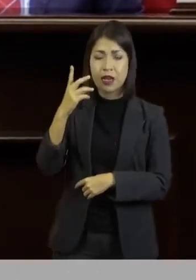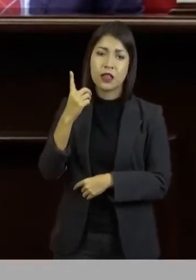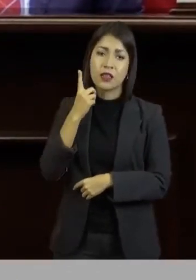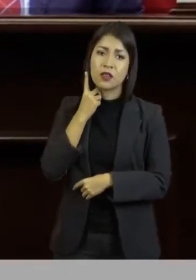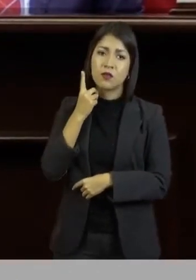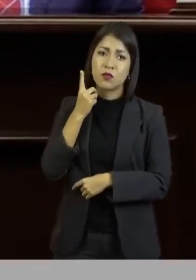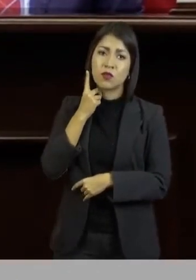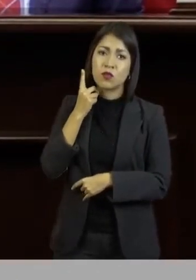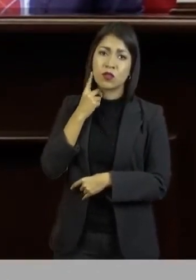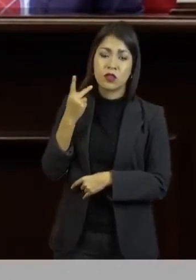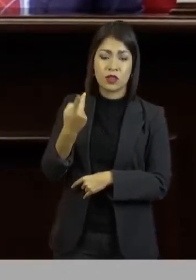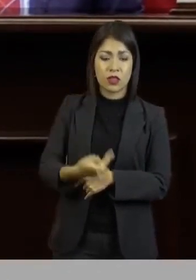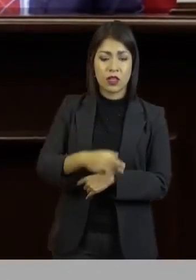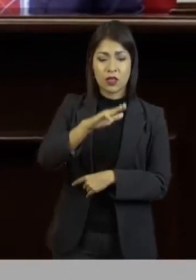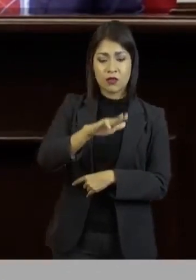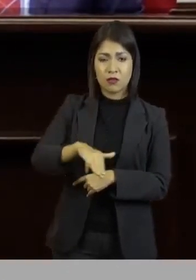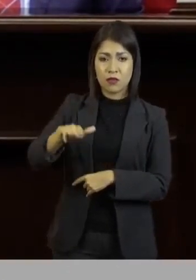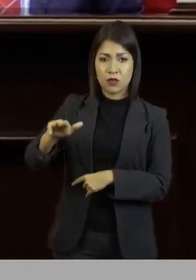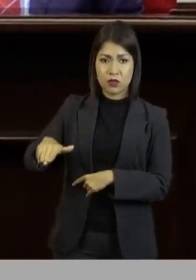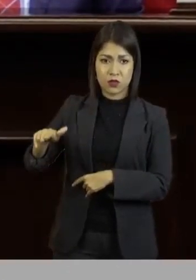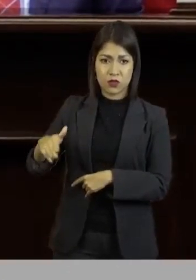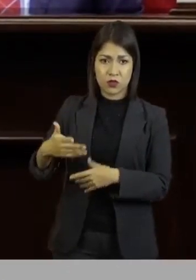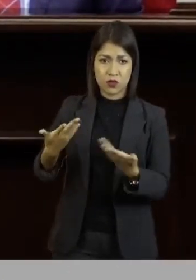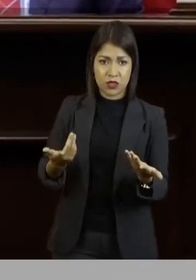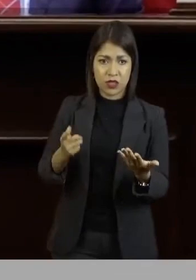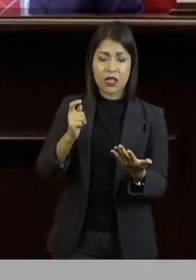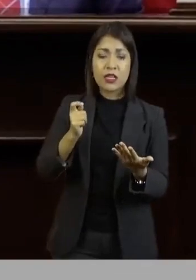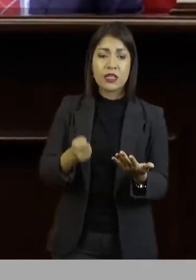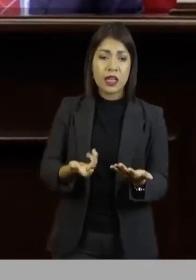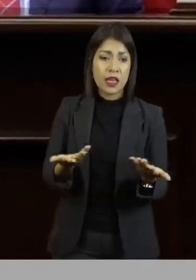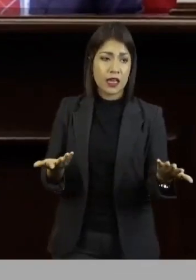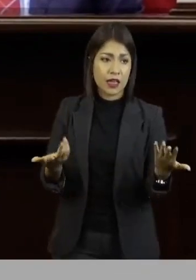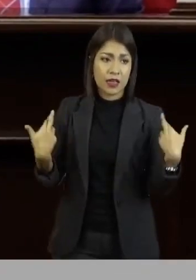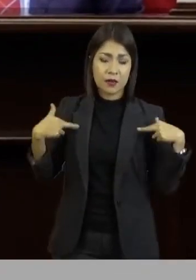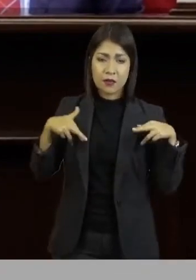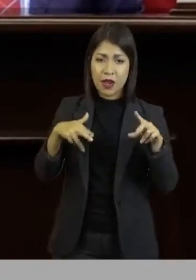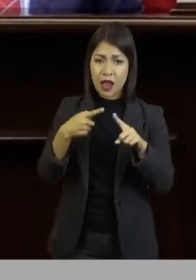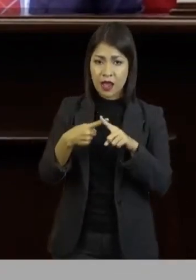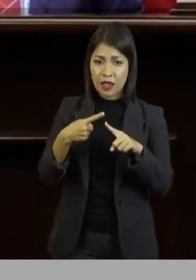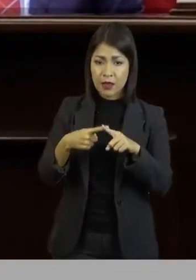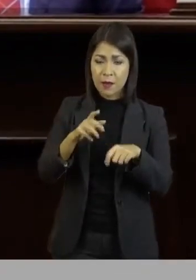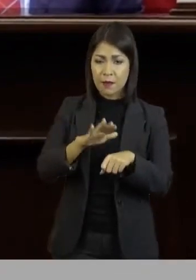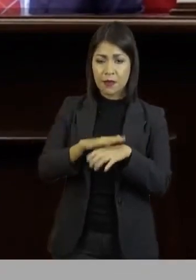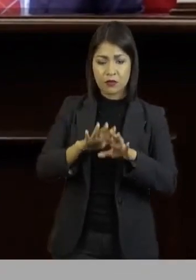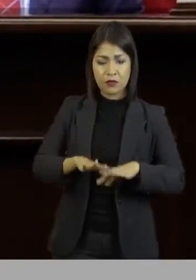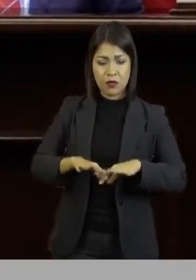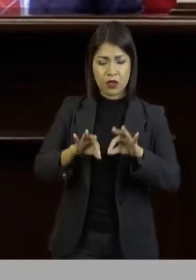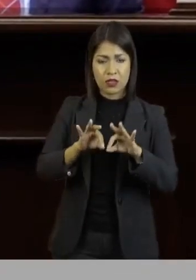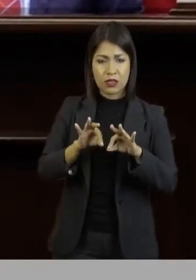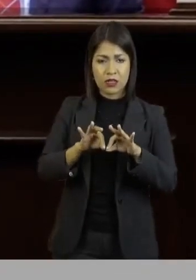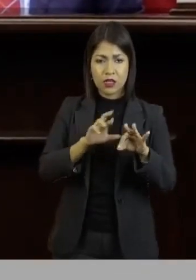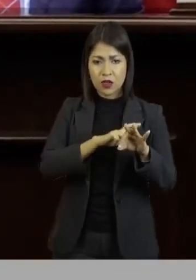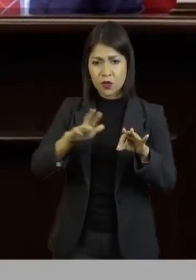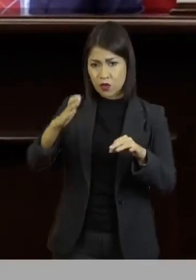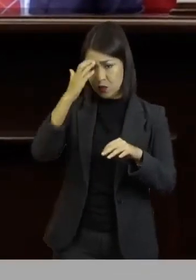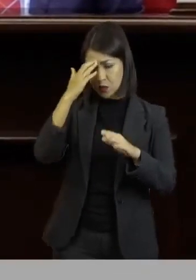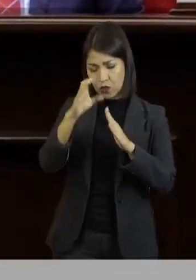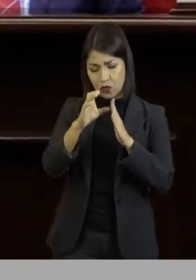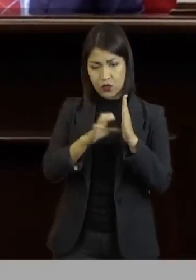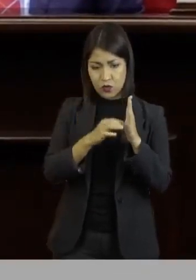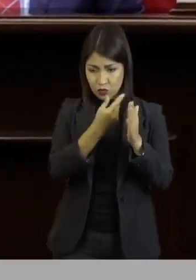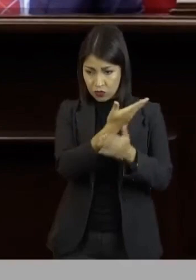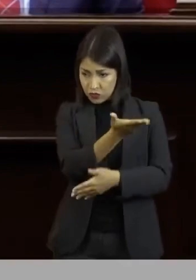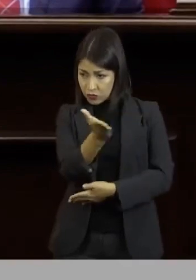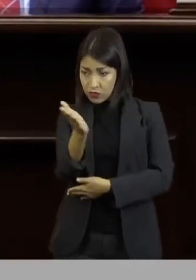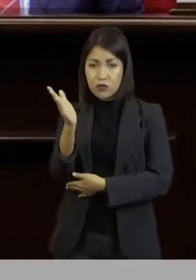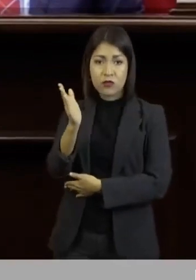legisladores locales representan, más allá del reconocimiento constitucional de que ustedes forman